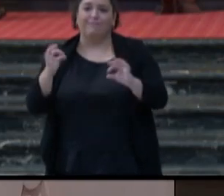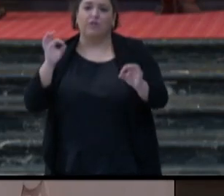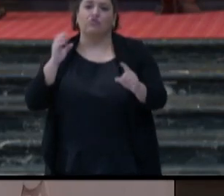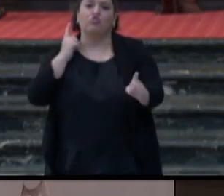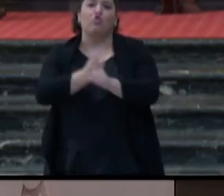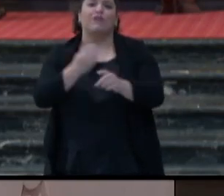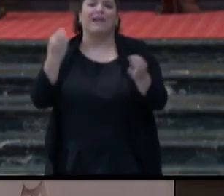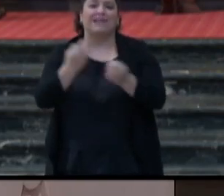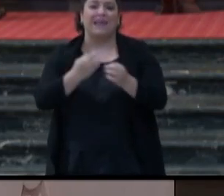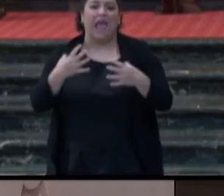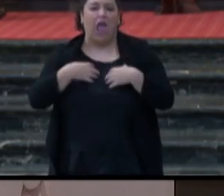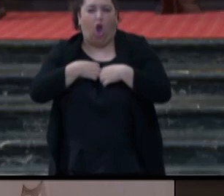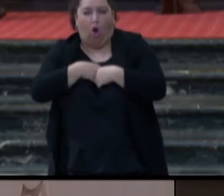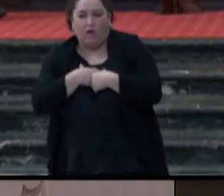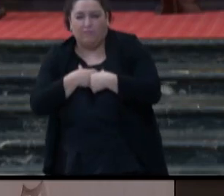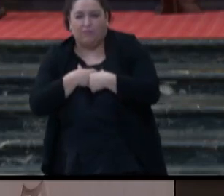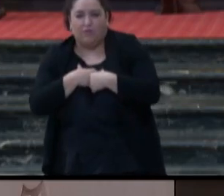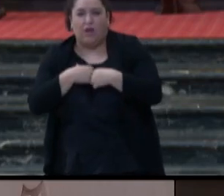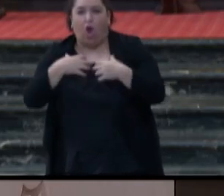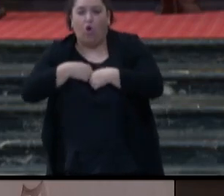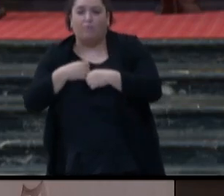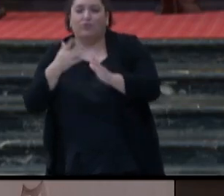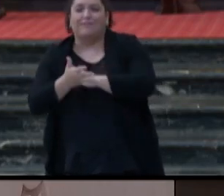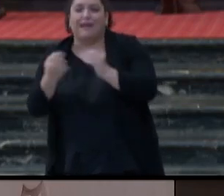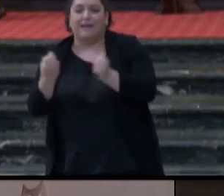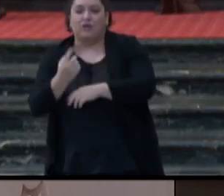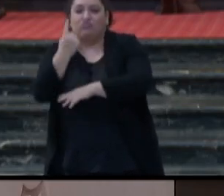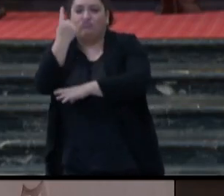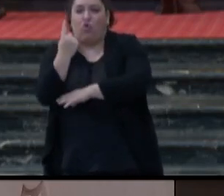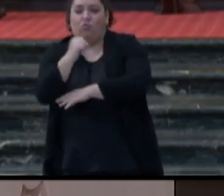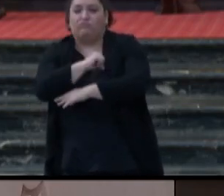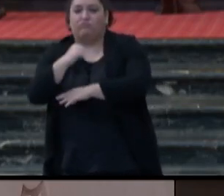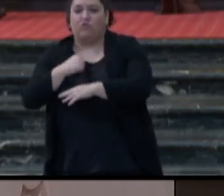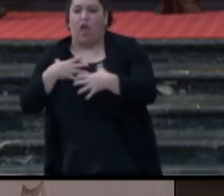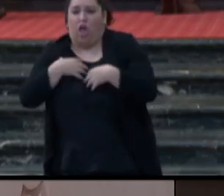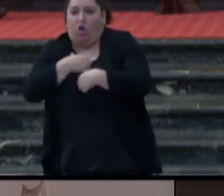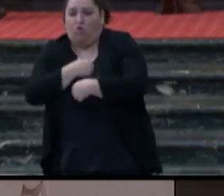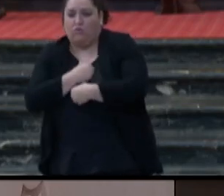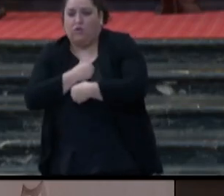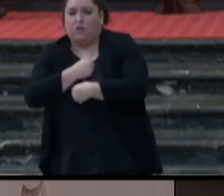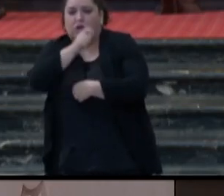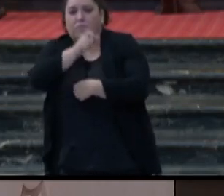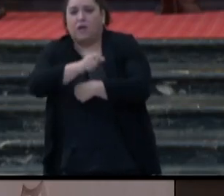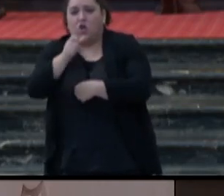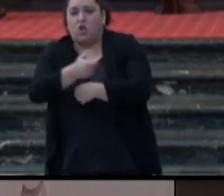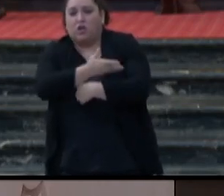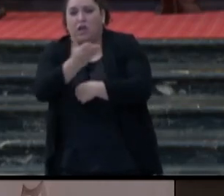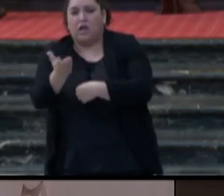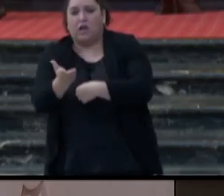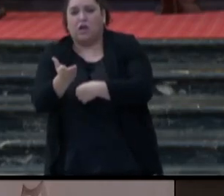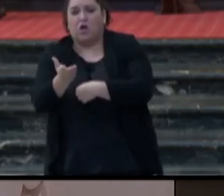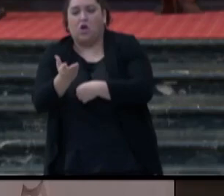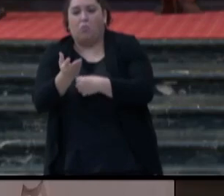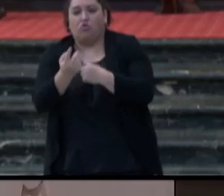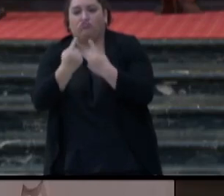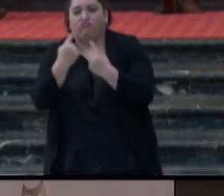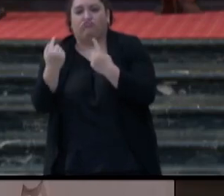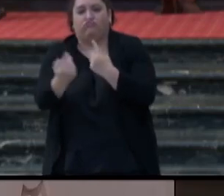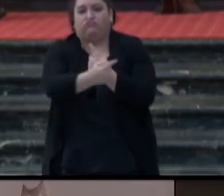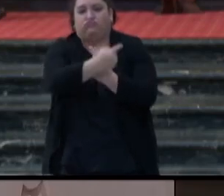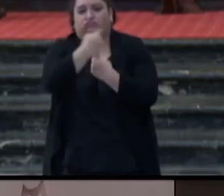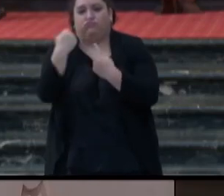ponerse uno a sí mismo como centro y hacer que todo lo demás y todos los demás giren en torno a